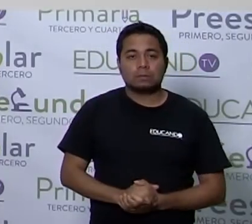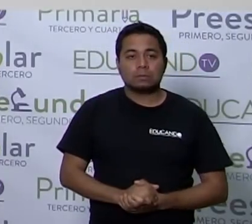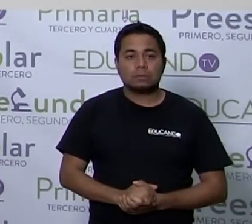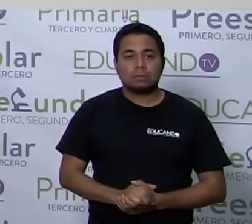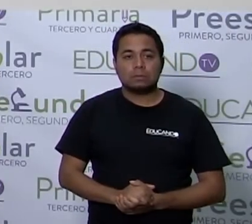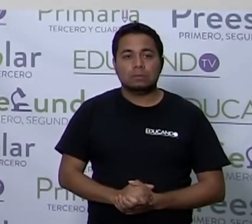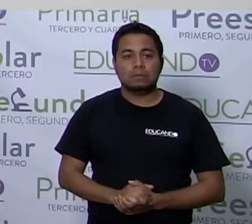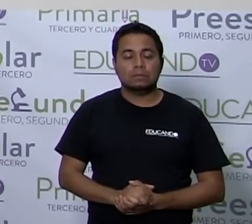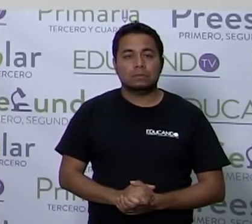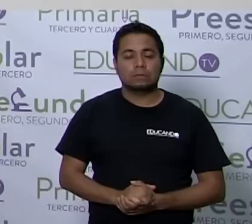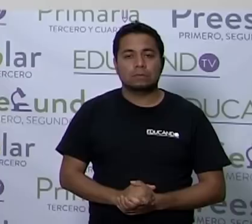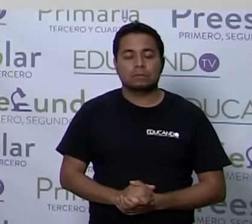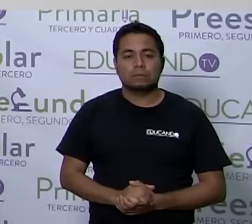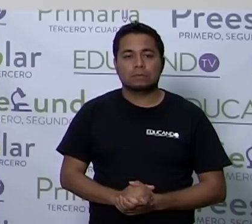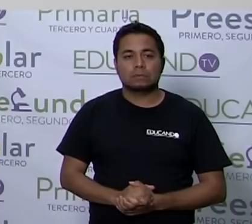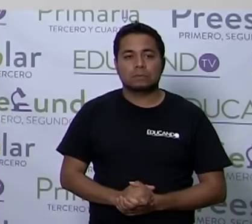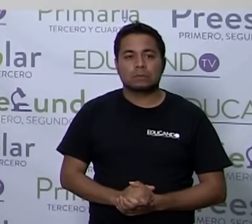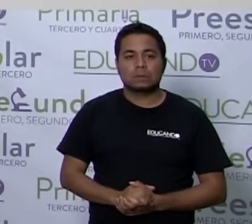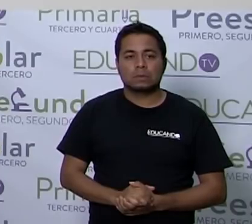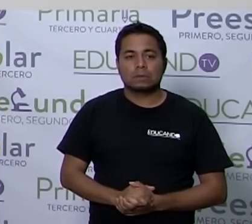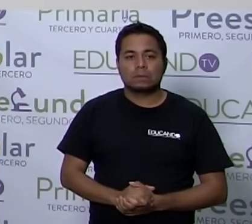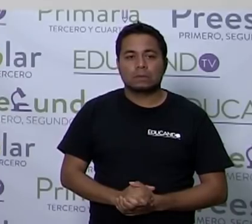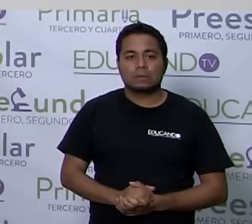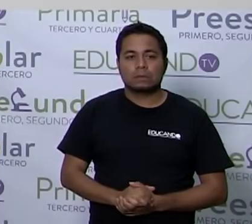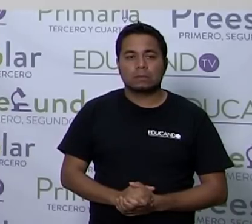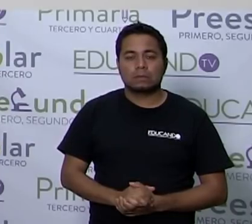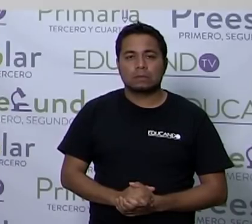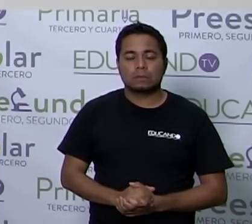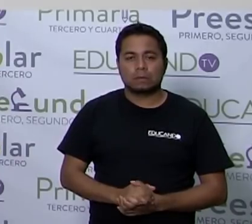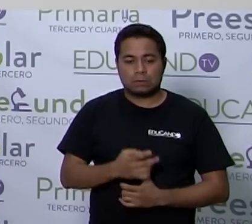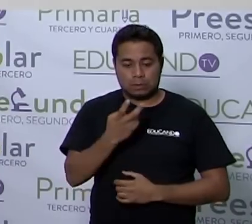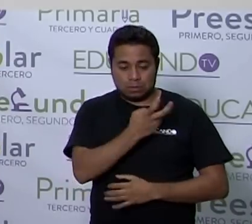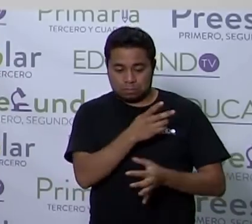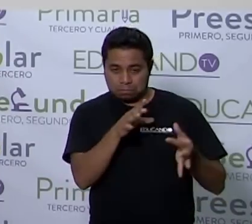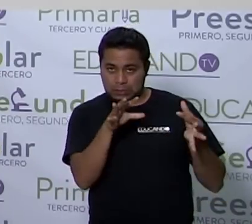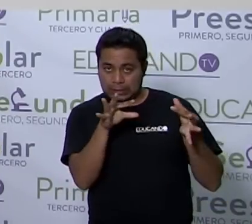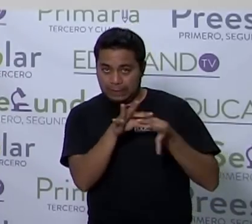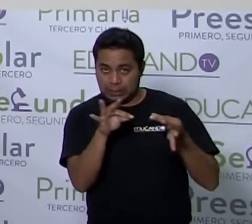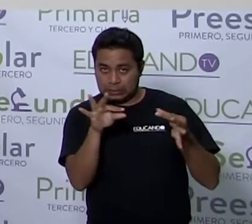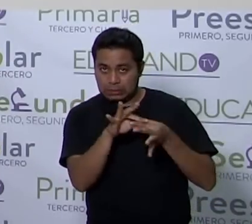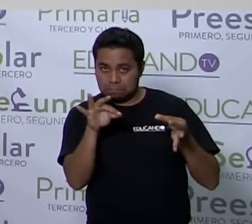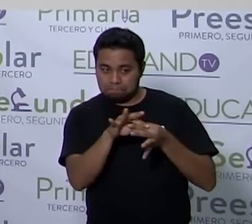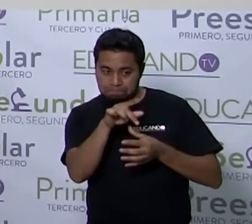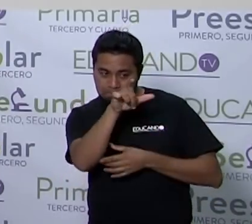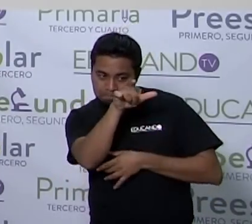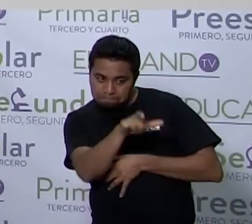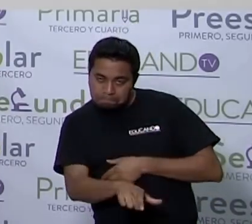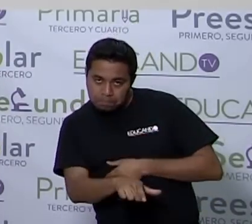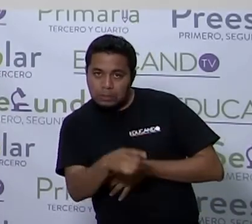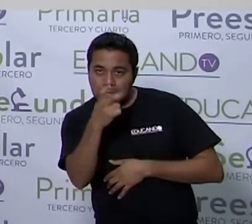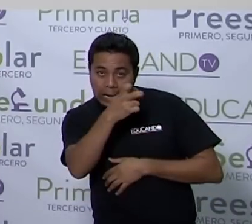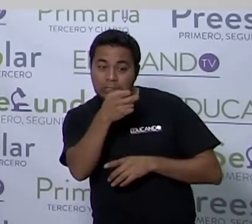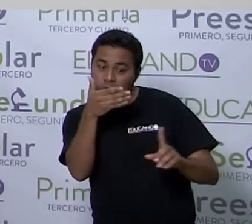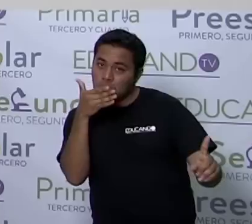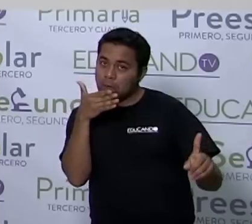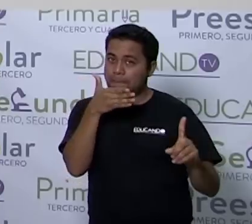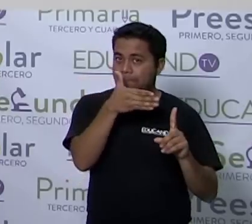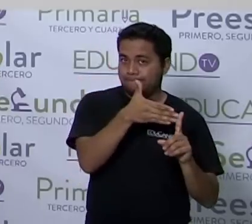Para describir, o más bien a partir de una descripción, porque esta es nuestra